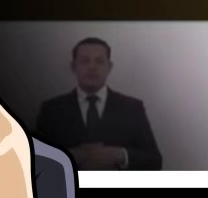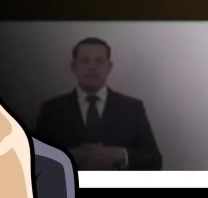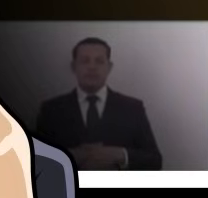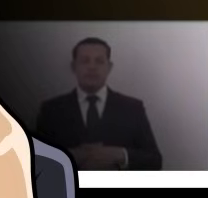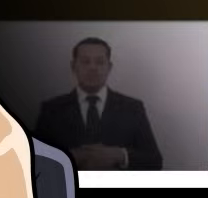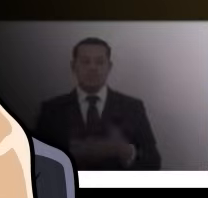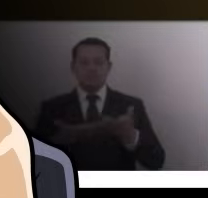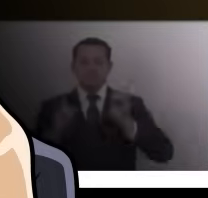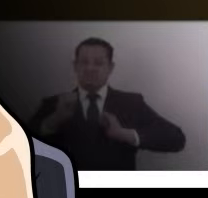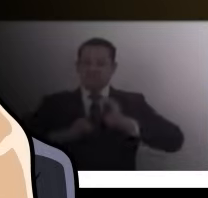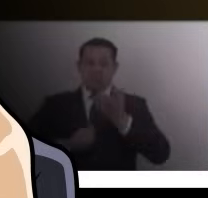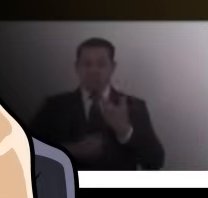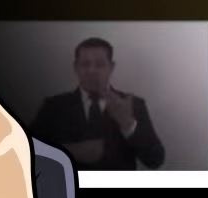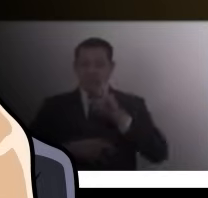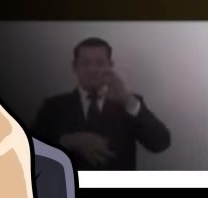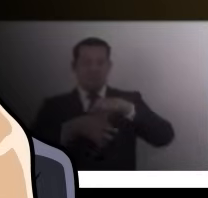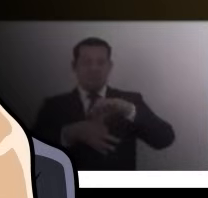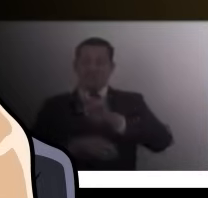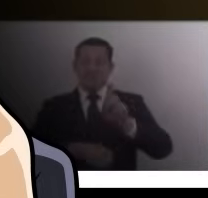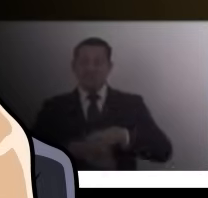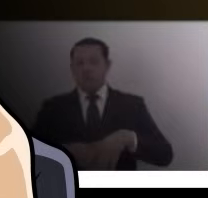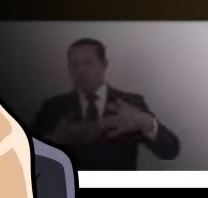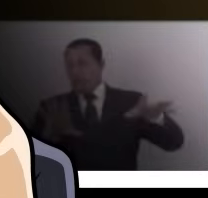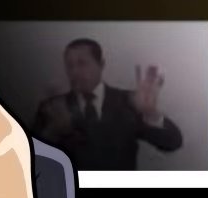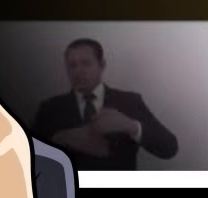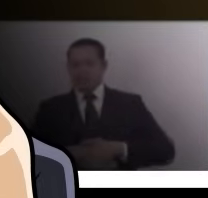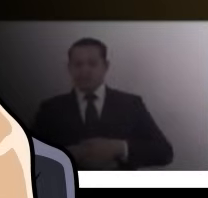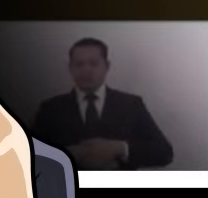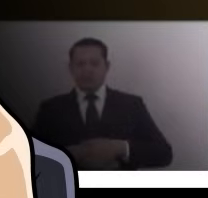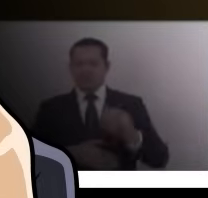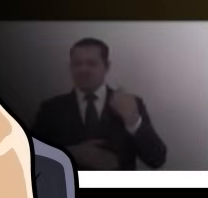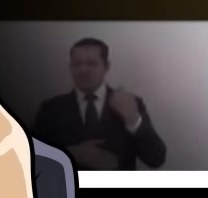Hacen el gran show para decir, es que nosotros no vamos a votar. Ah, vaya, qué gran cosa.